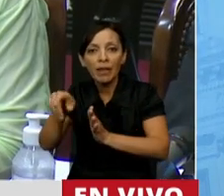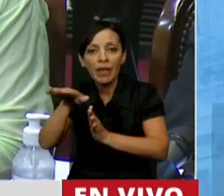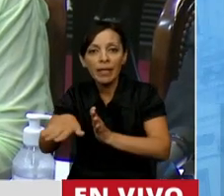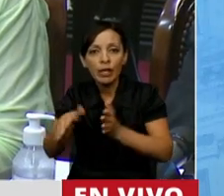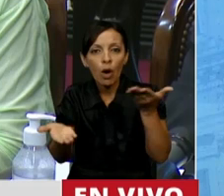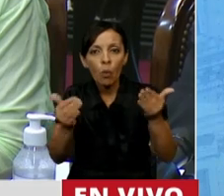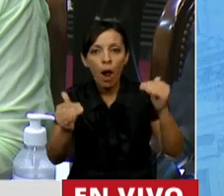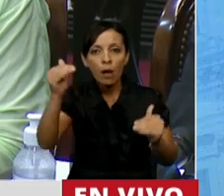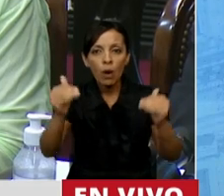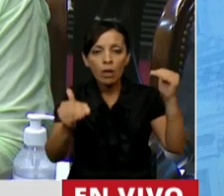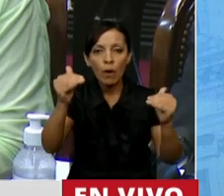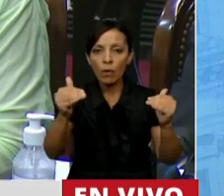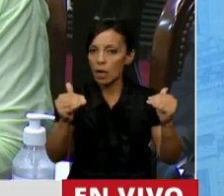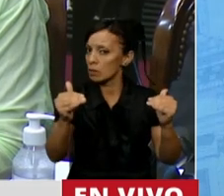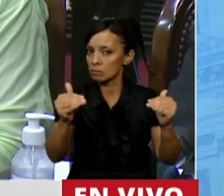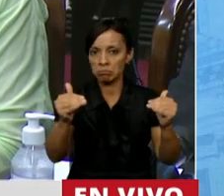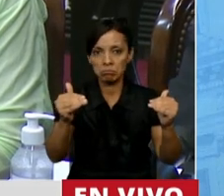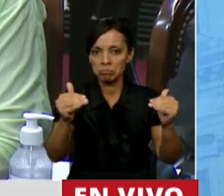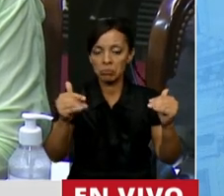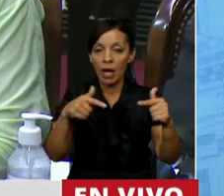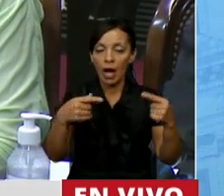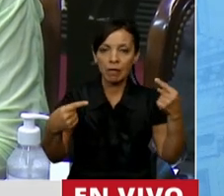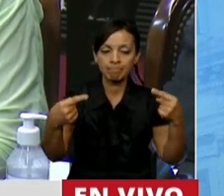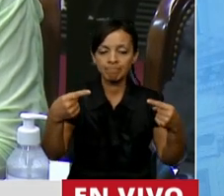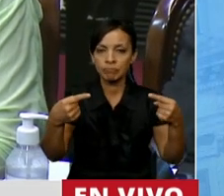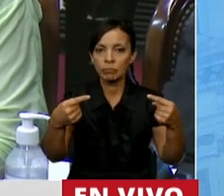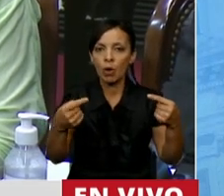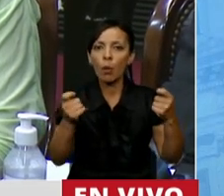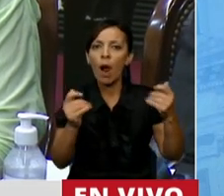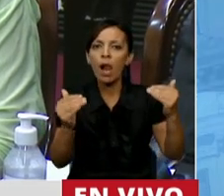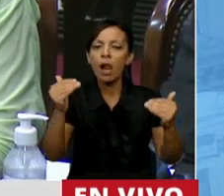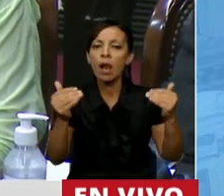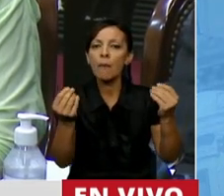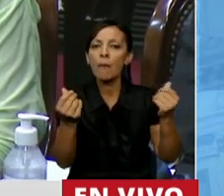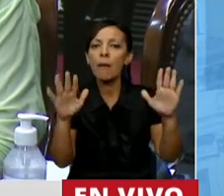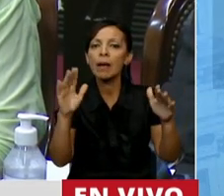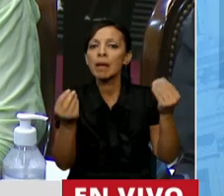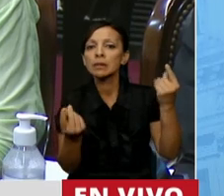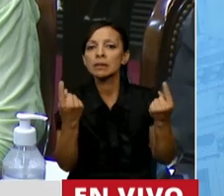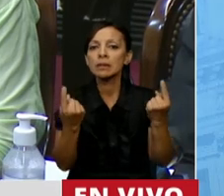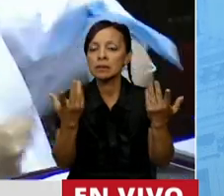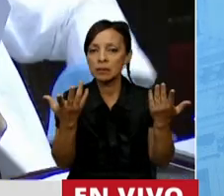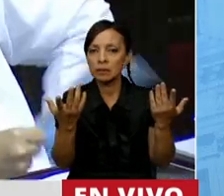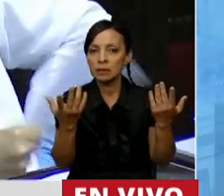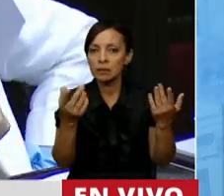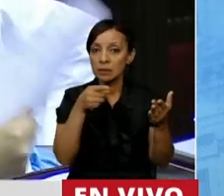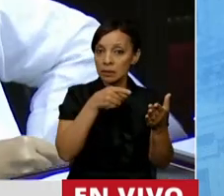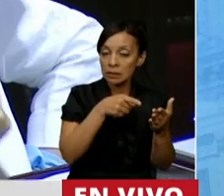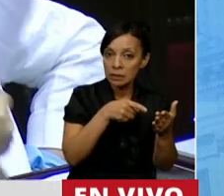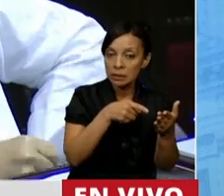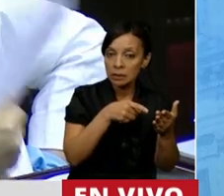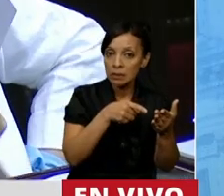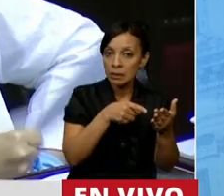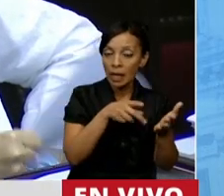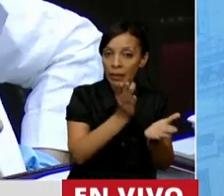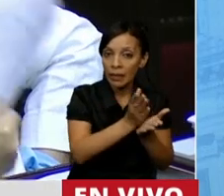Y entonces, en esta colisión entre ambos derechos, ¿cuál debería prevalecer? ¿Debería prevalecer el derecho